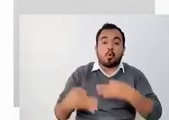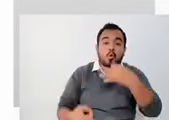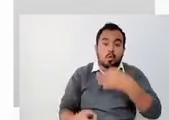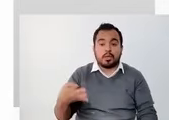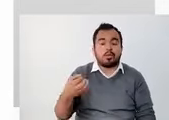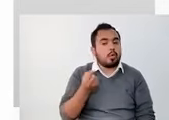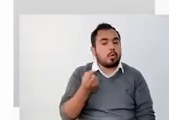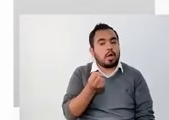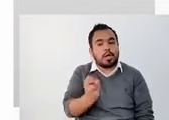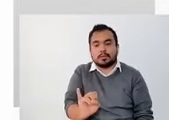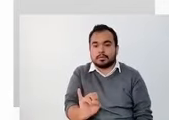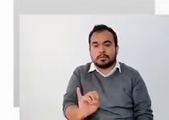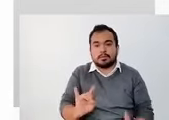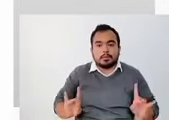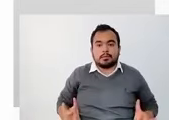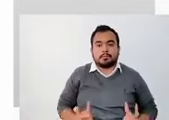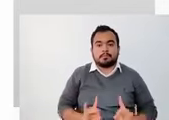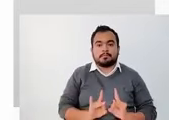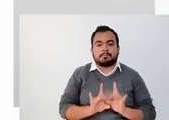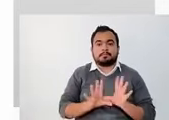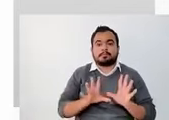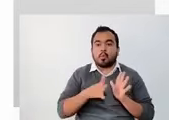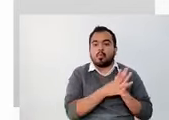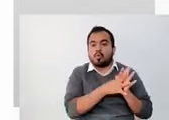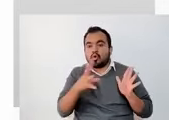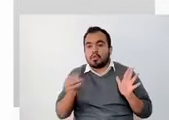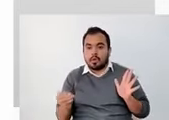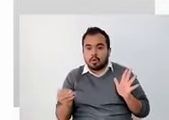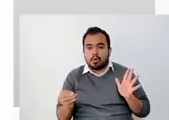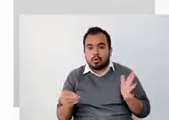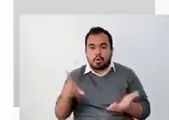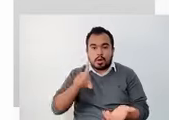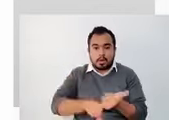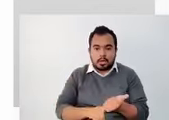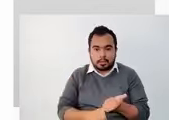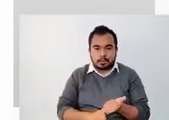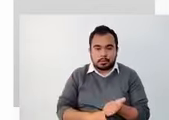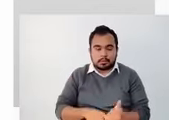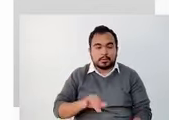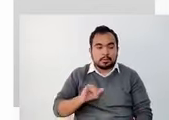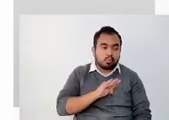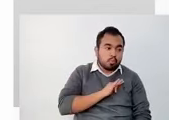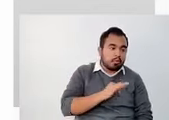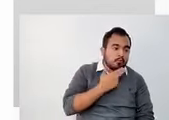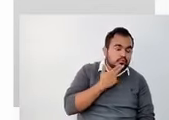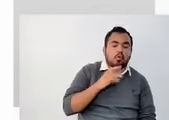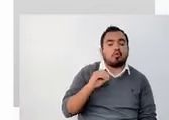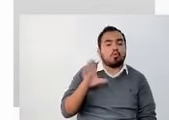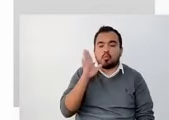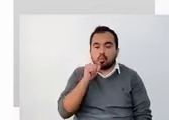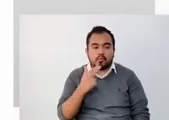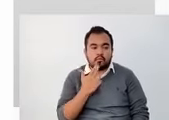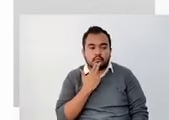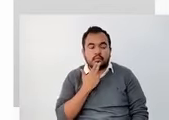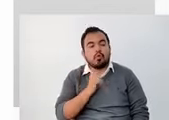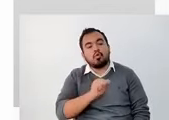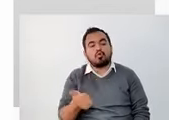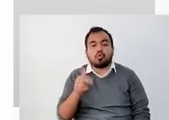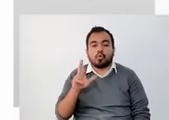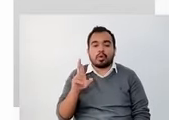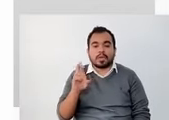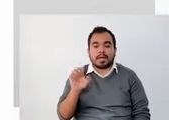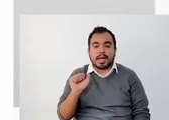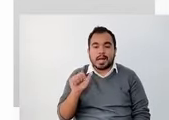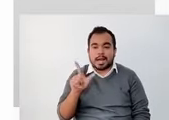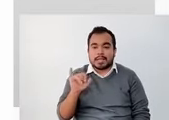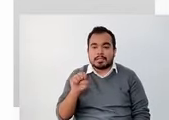modelo silogístico de subsunción funciona o puede funcionar. Ellos decían no. Otra rama del realismo, digamos, el capitán de